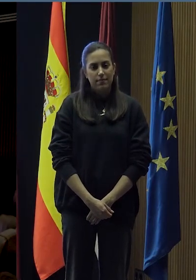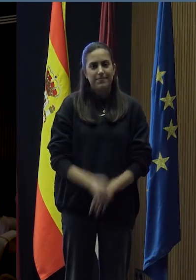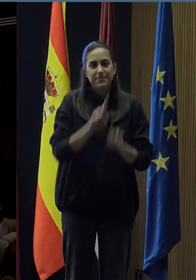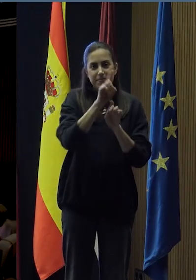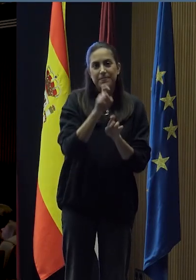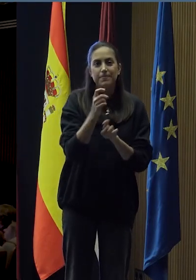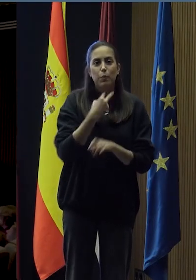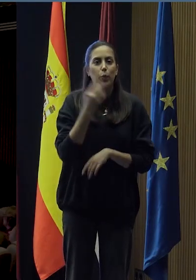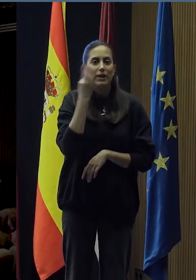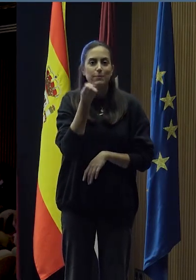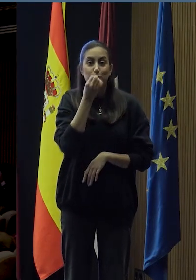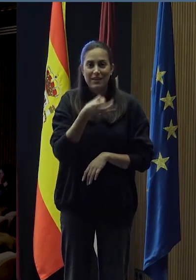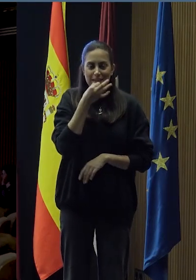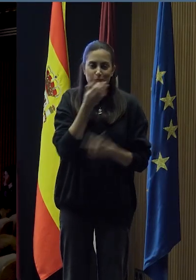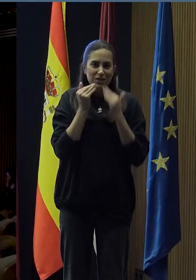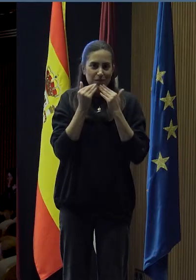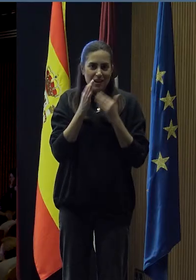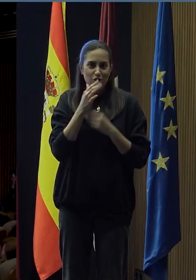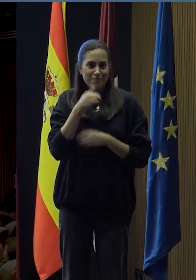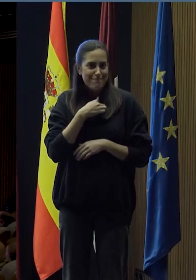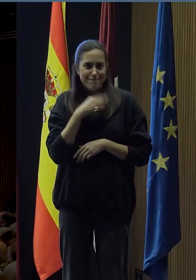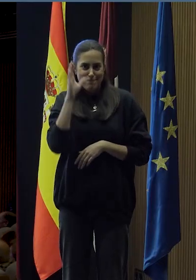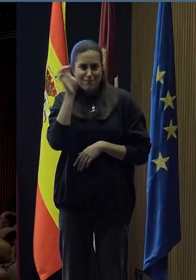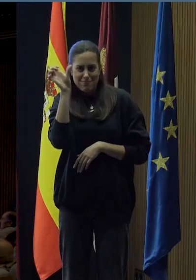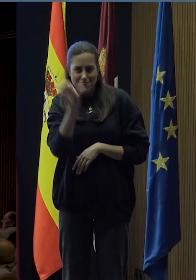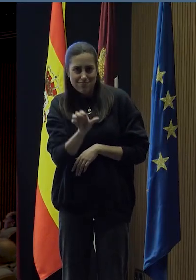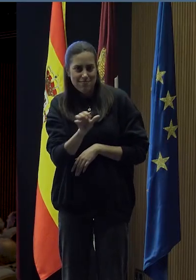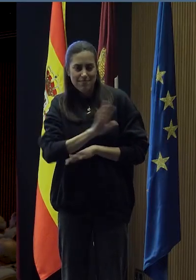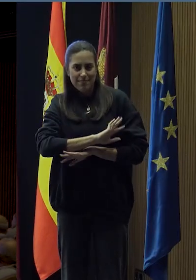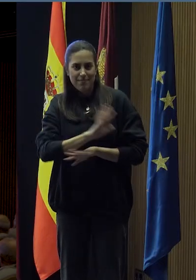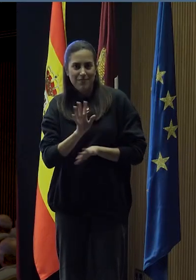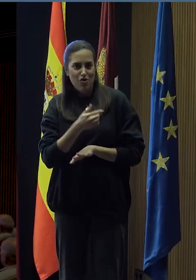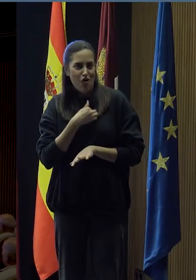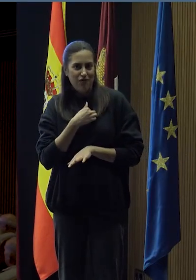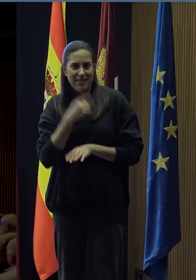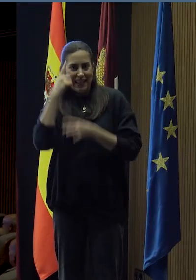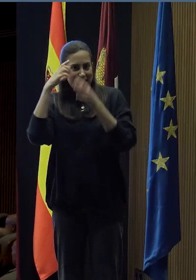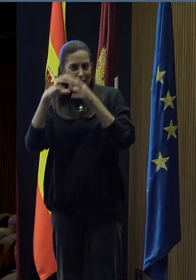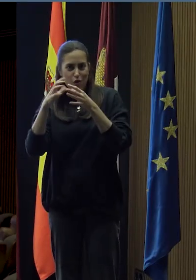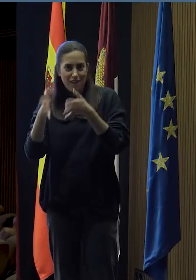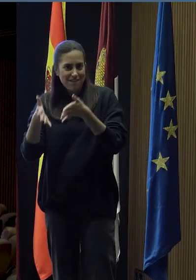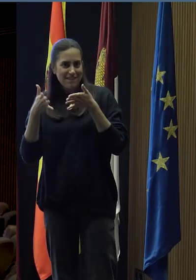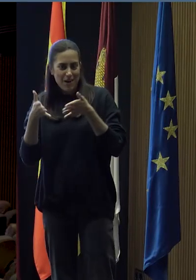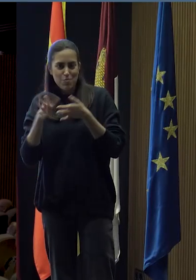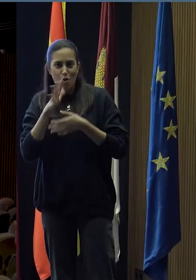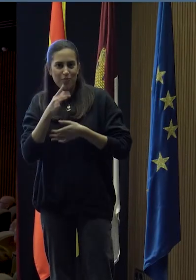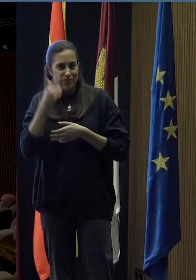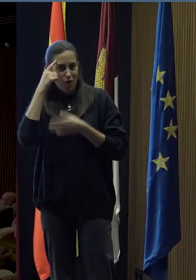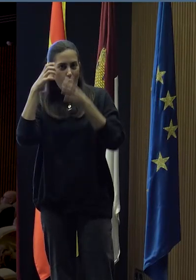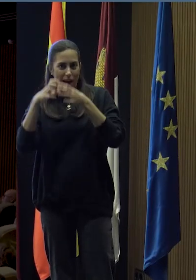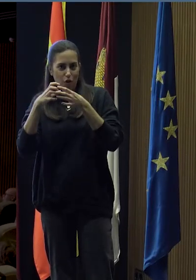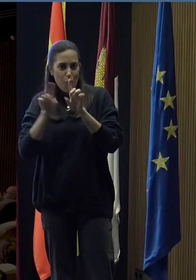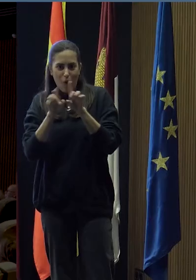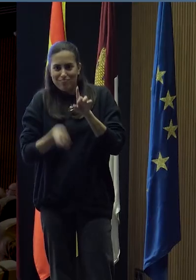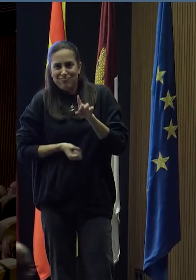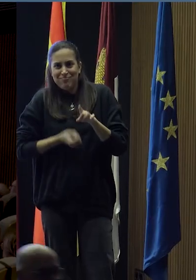Bueno, buenas tardes. Muchísimas gracias. Yo cada vez que la escucho amo más al cerebro, porque para mí es el órgano más apasionante